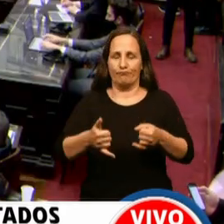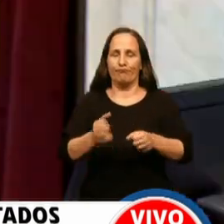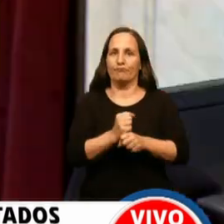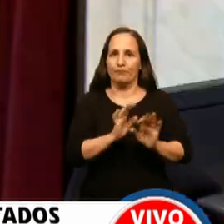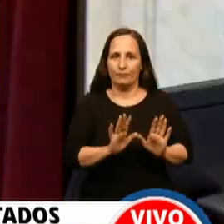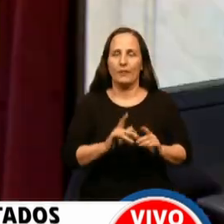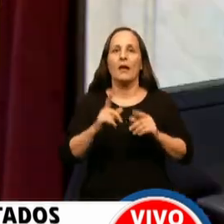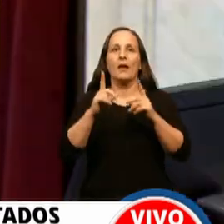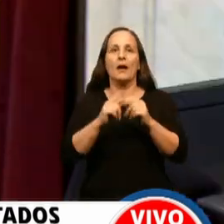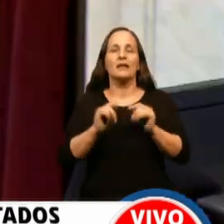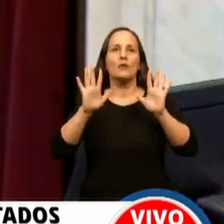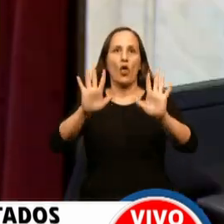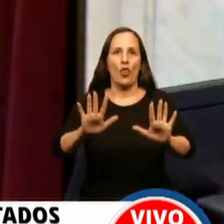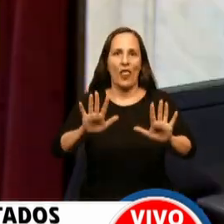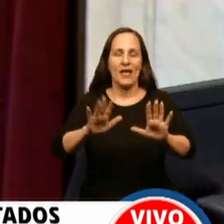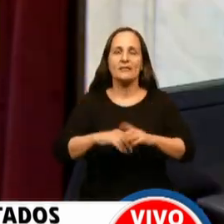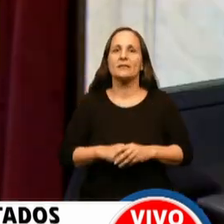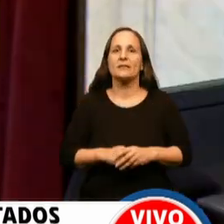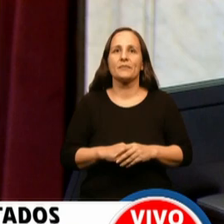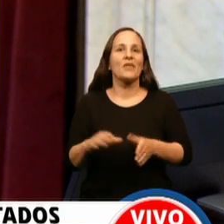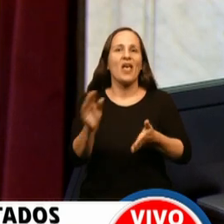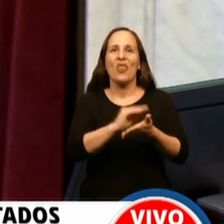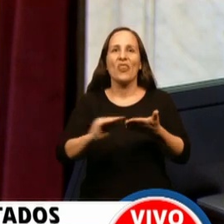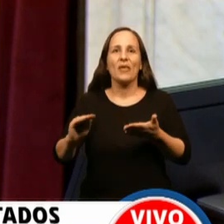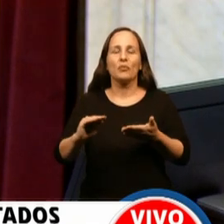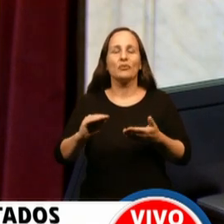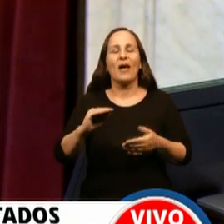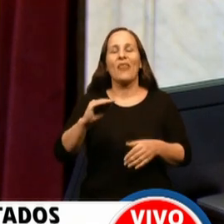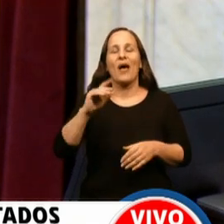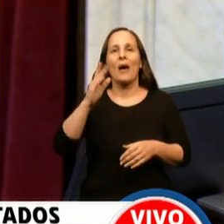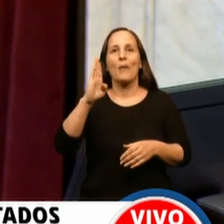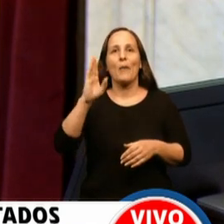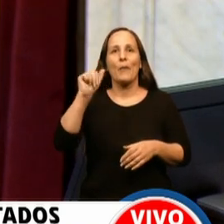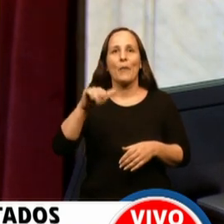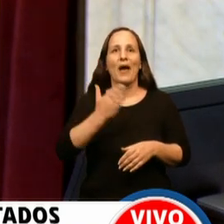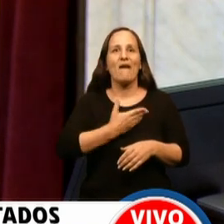artículo décimo tiene la palabra la diputada karina banfield